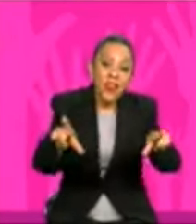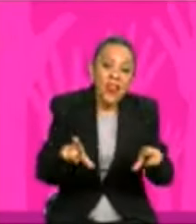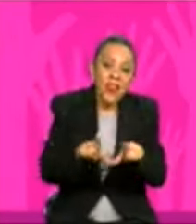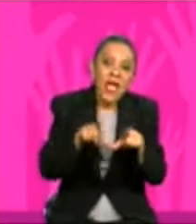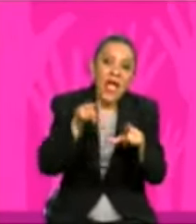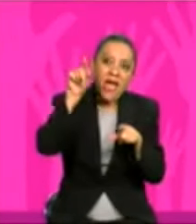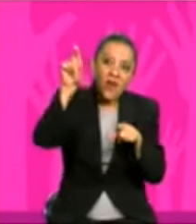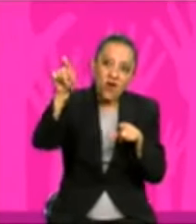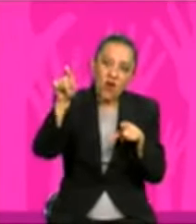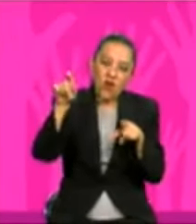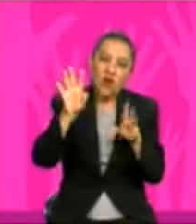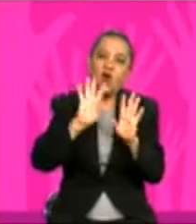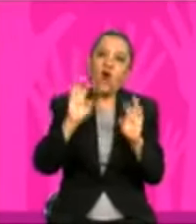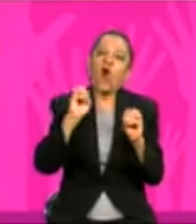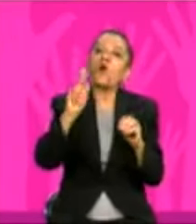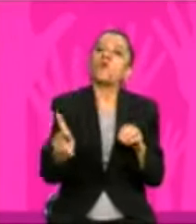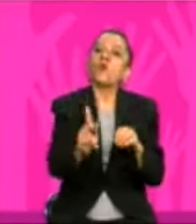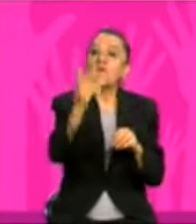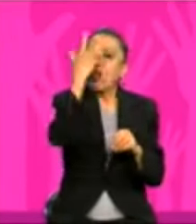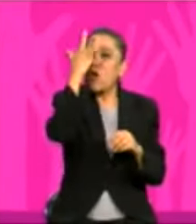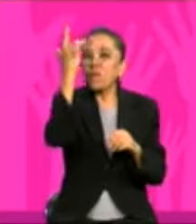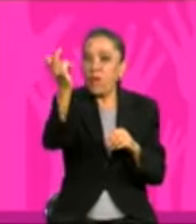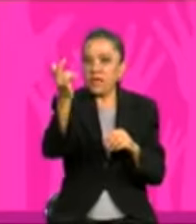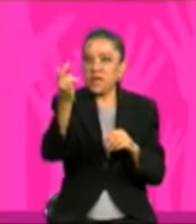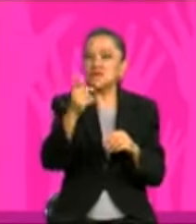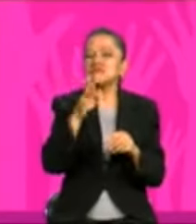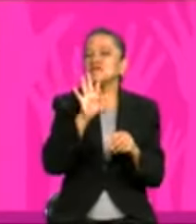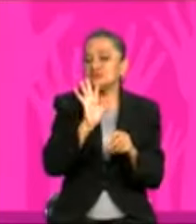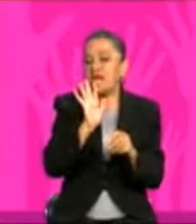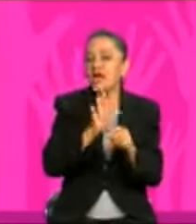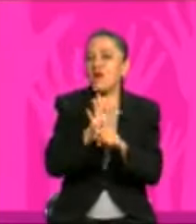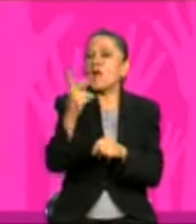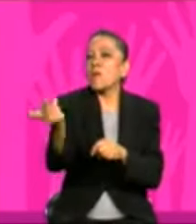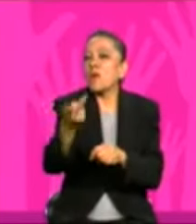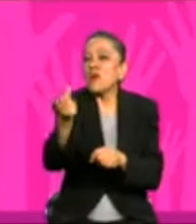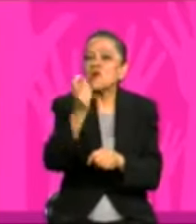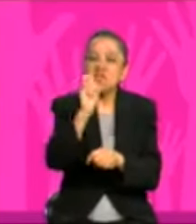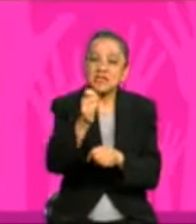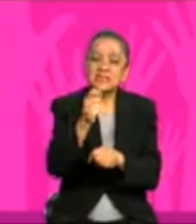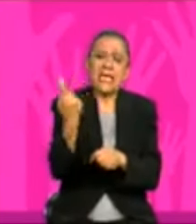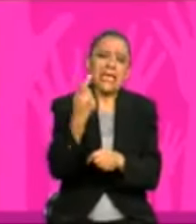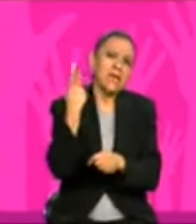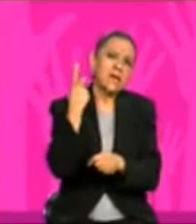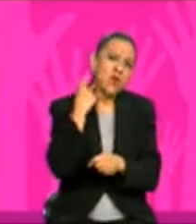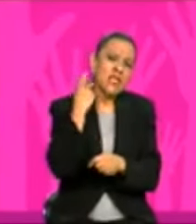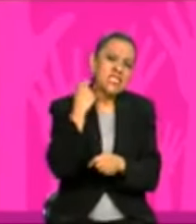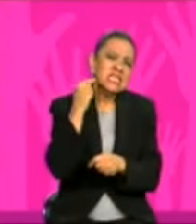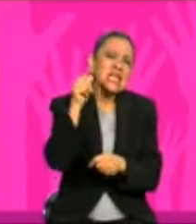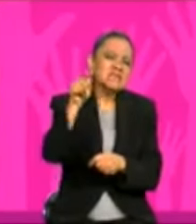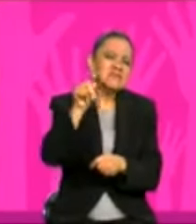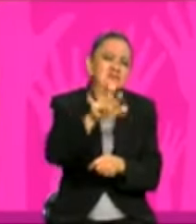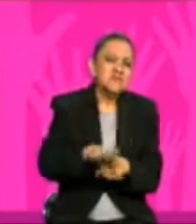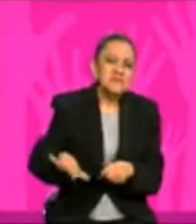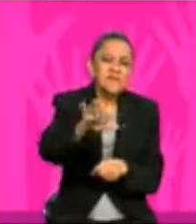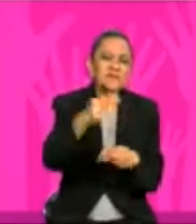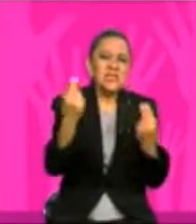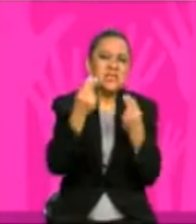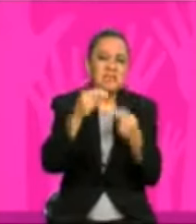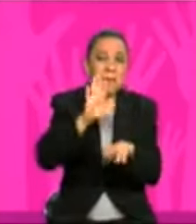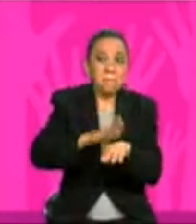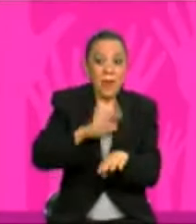o los pueblos mágicos, la pregunta es la siguiente: ¿qué políticas públicas considera que podría ser más